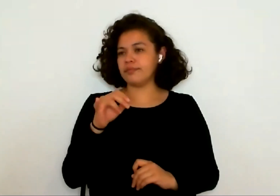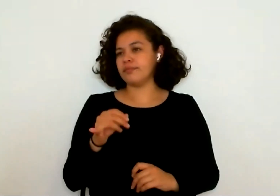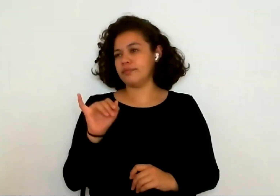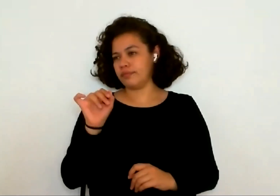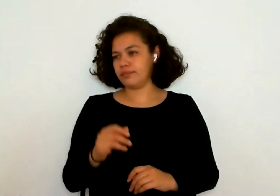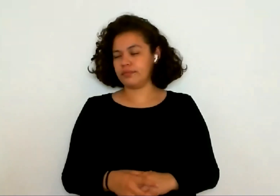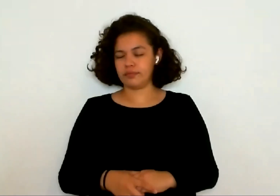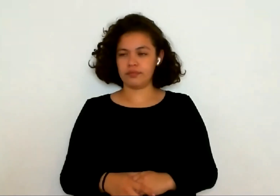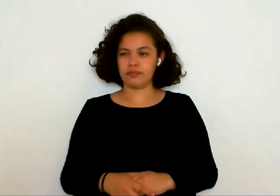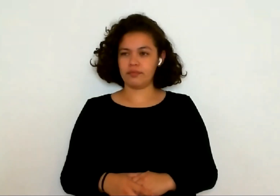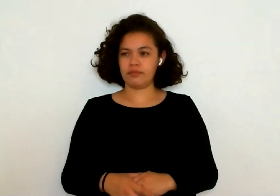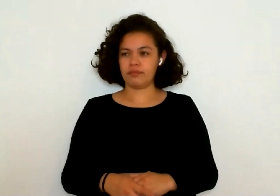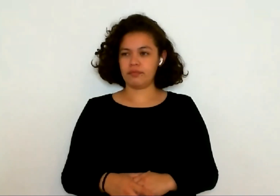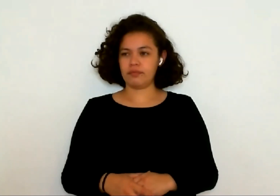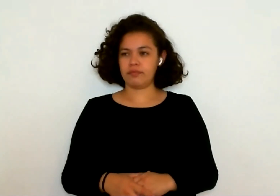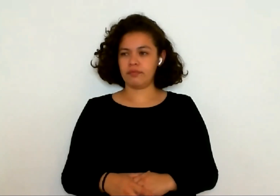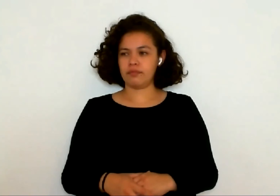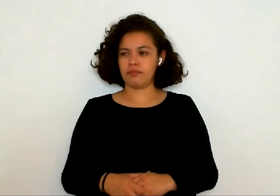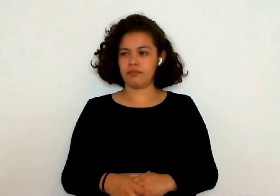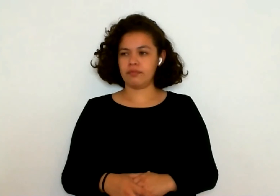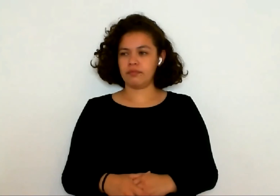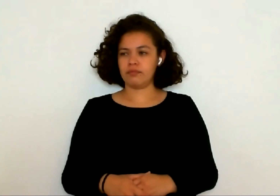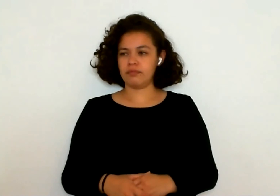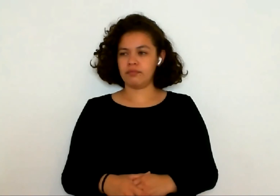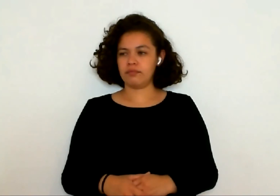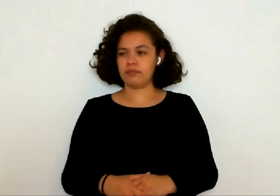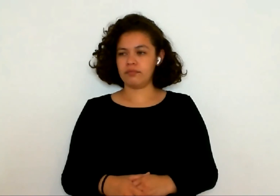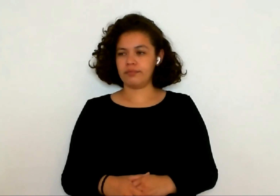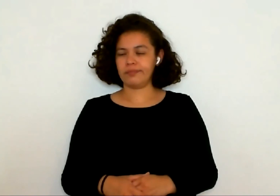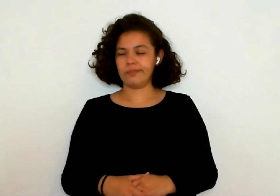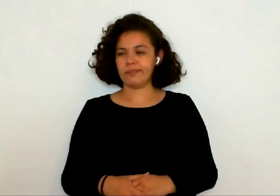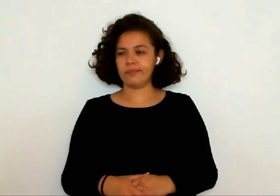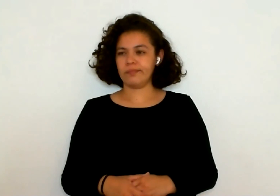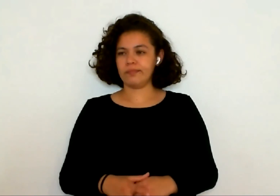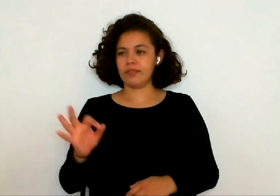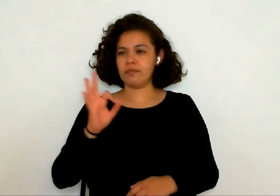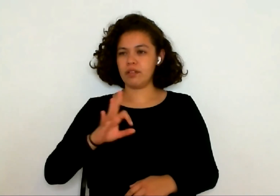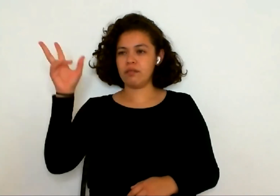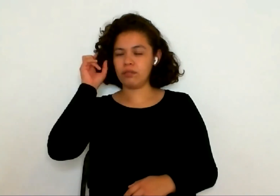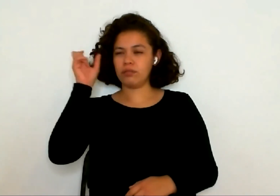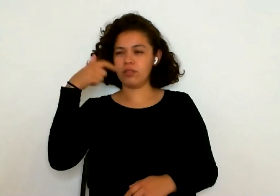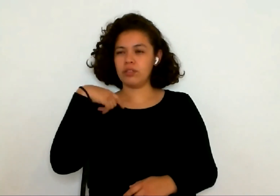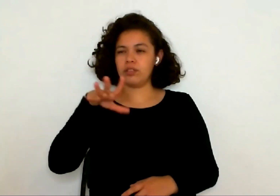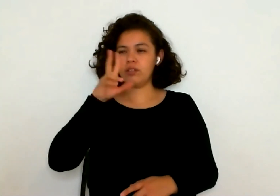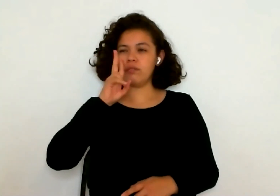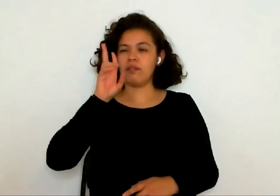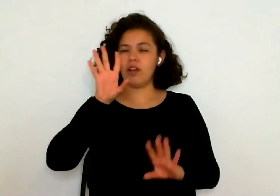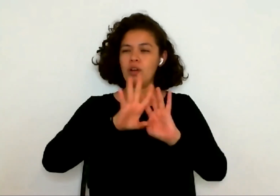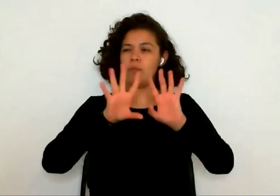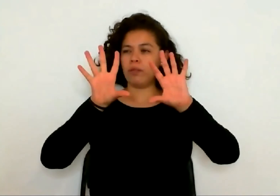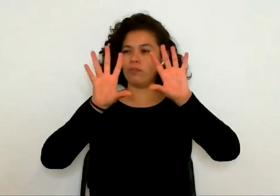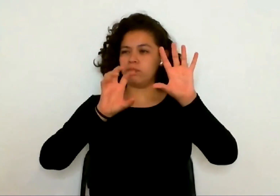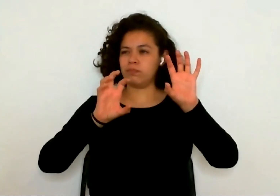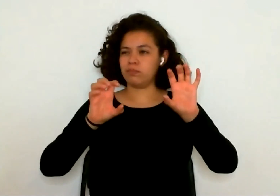pareciera como el elemento, no sé si me escuchan bien porque me veo un poco parada,